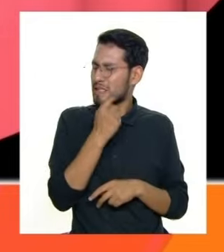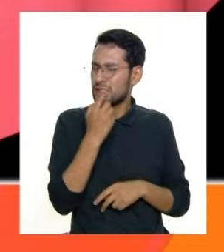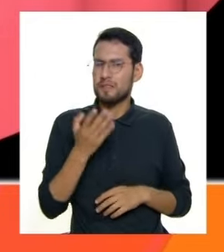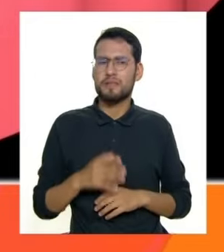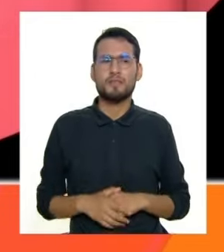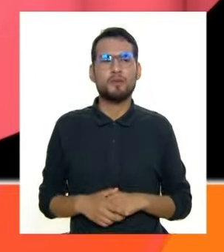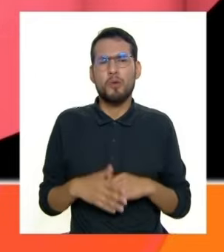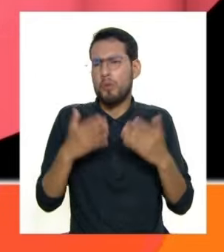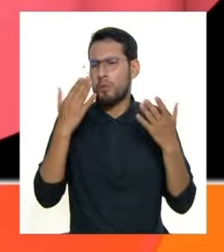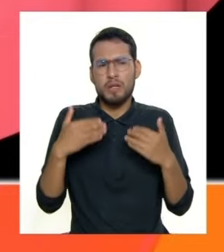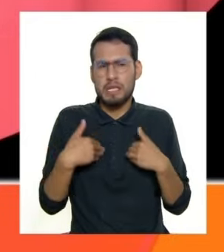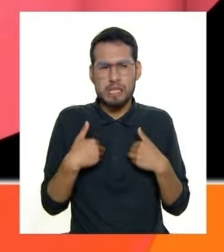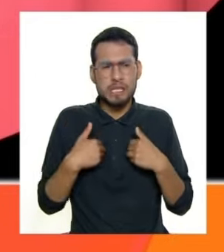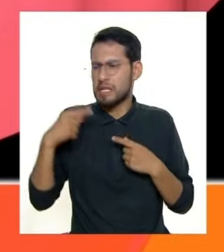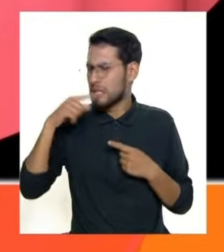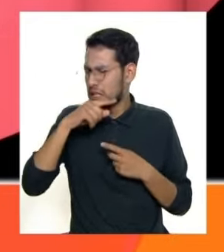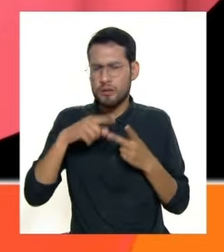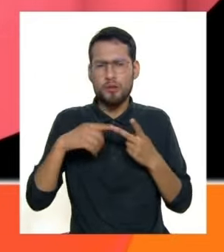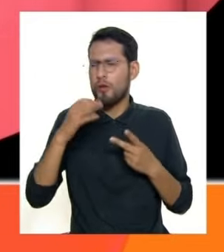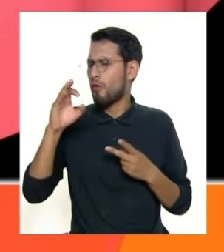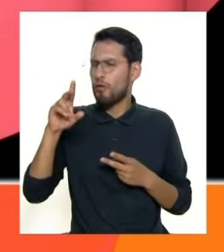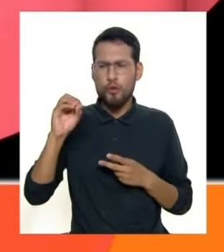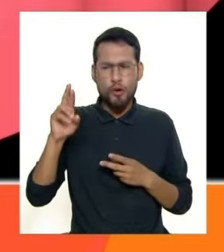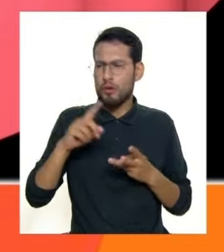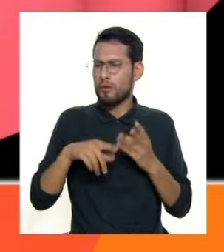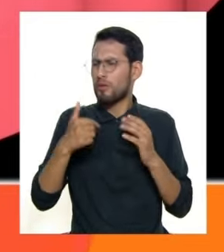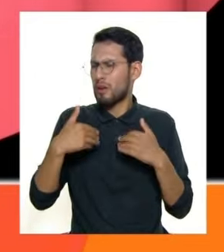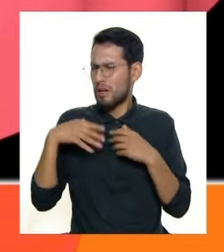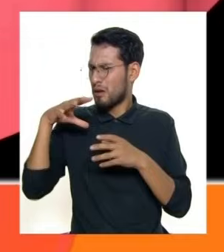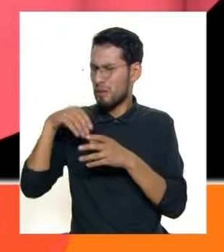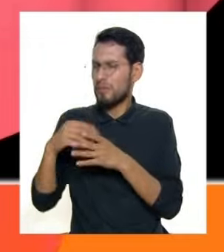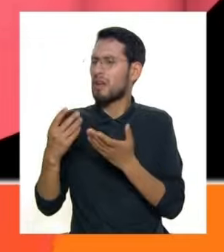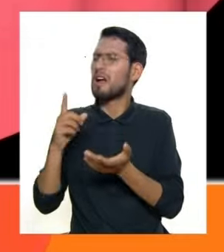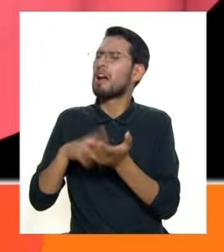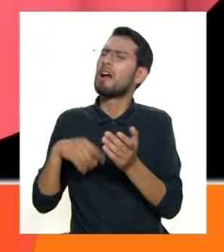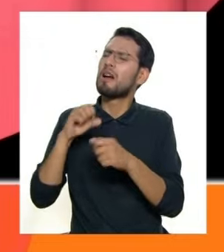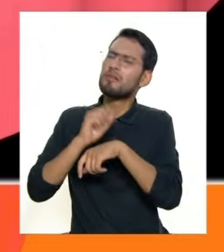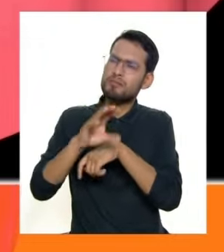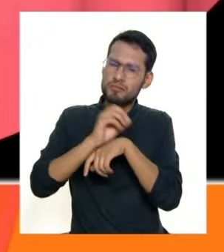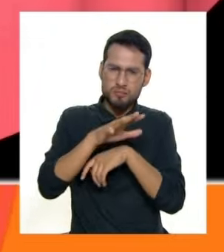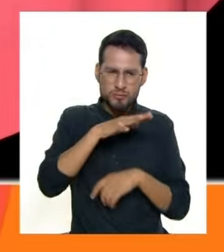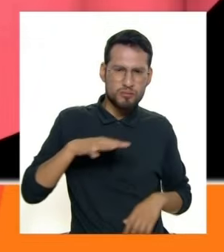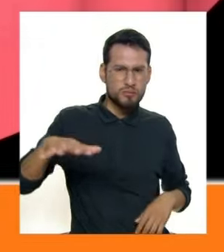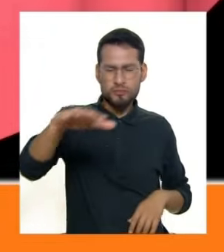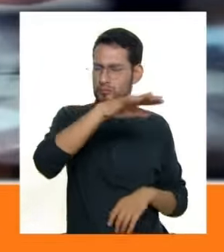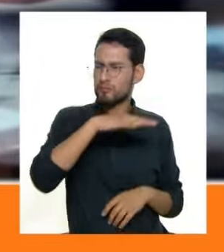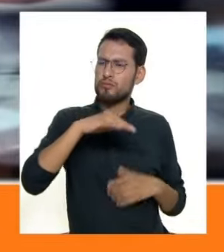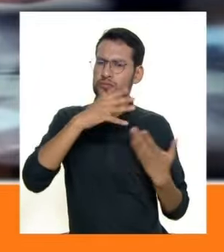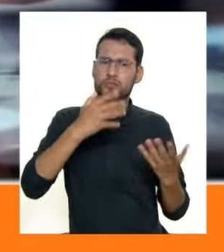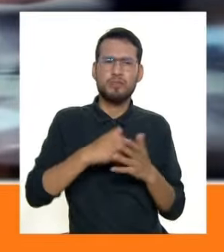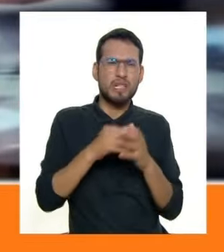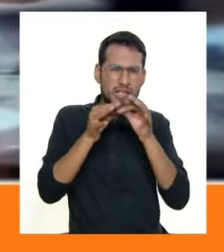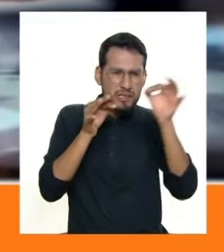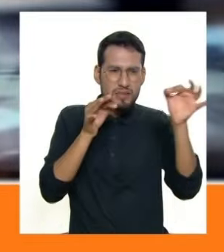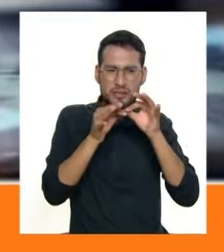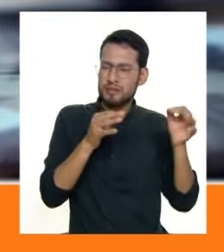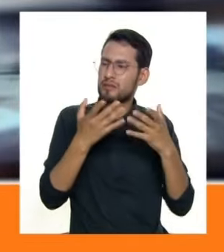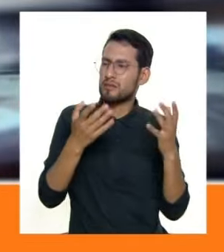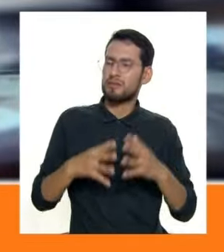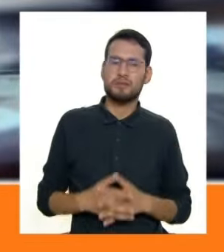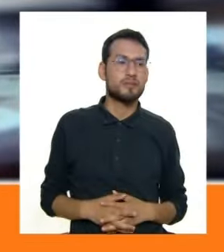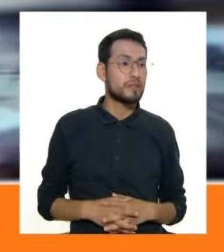dientes y no tiene pues a la mano ni el cepillo, ni el flúor, ni muchas cosas de por medio? ¿Qué le puedo recomendar a para comenzar en el más alejado de los